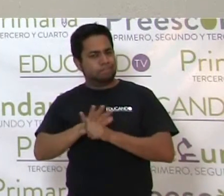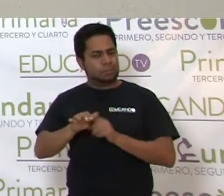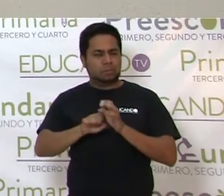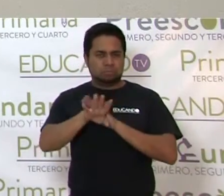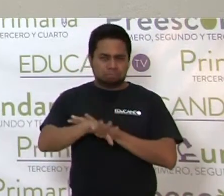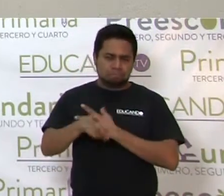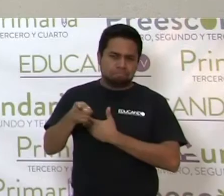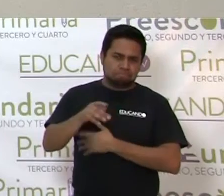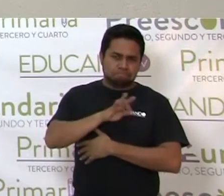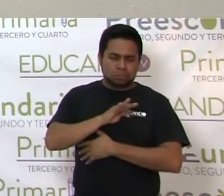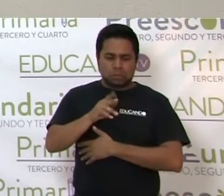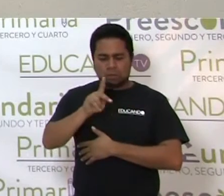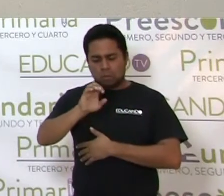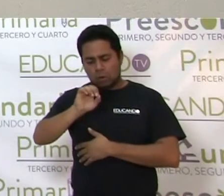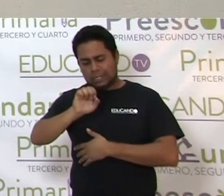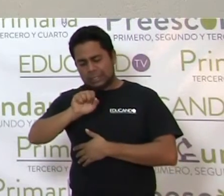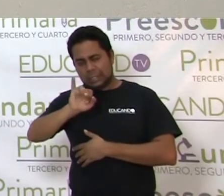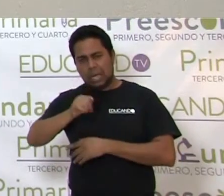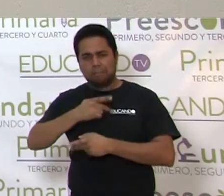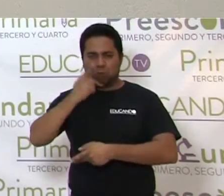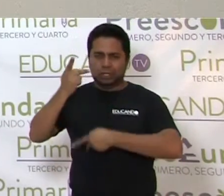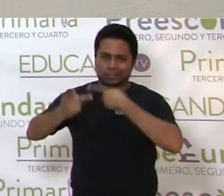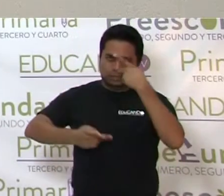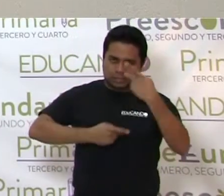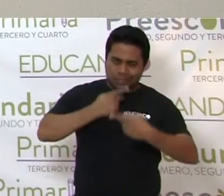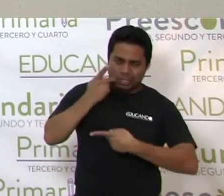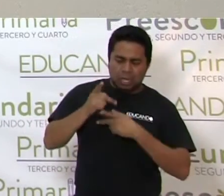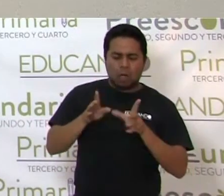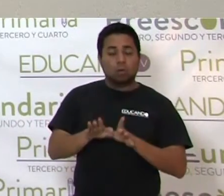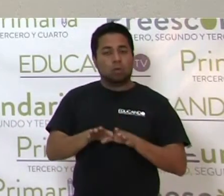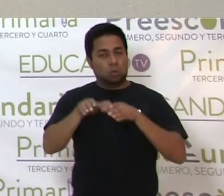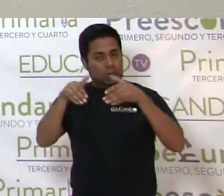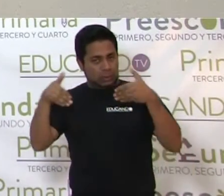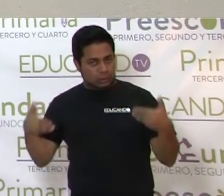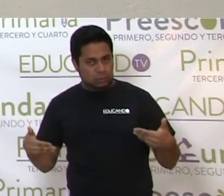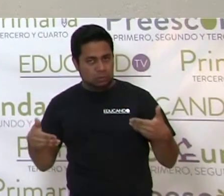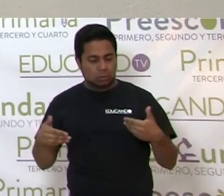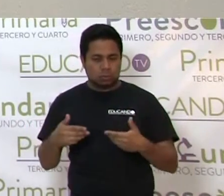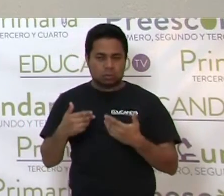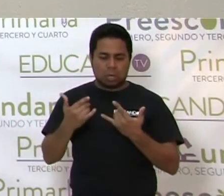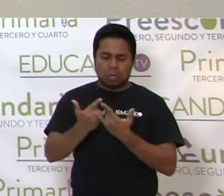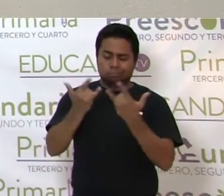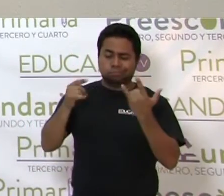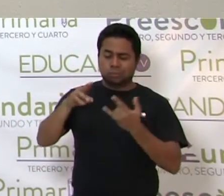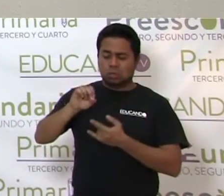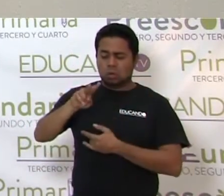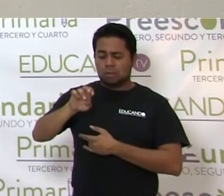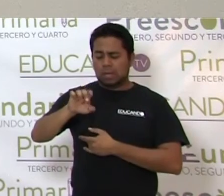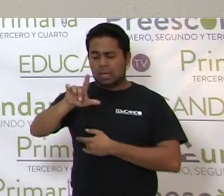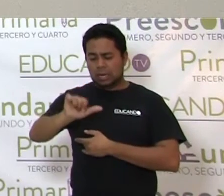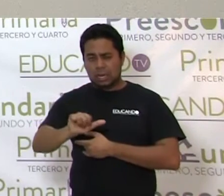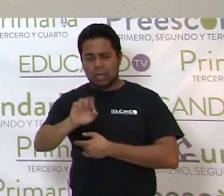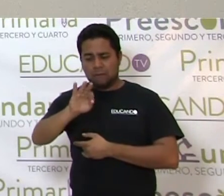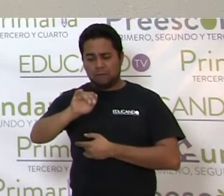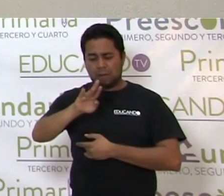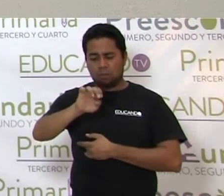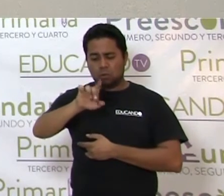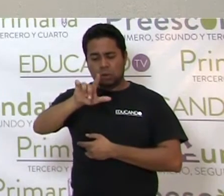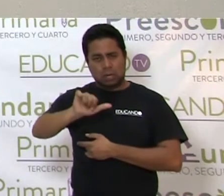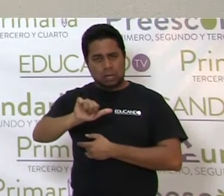pueden elegir poesía, cuentos, novelas,